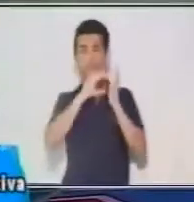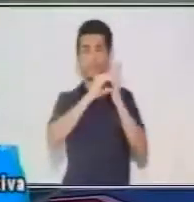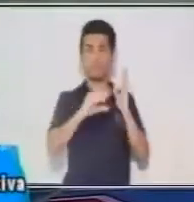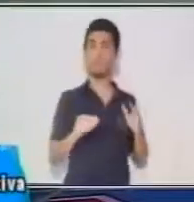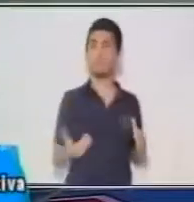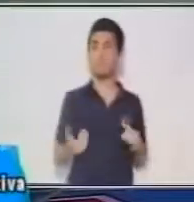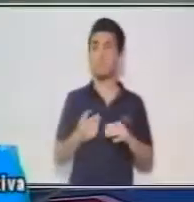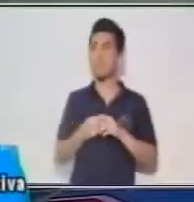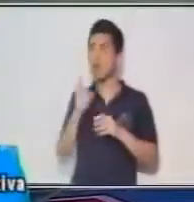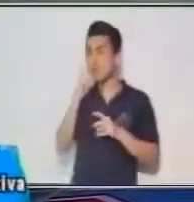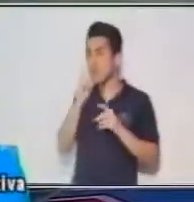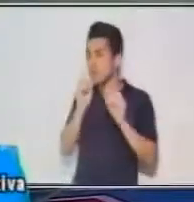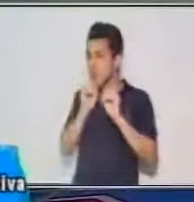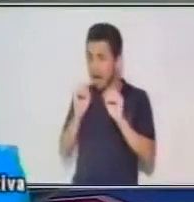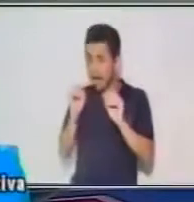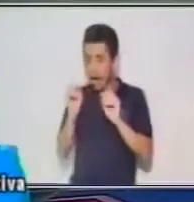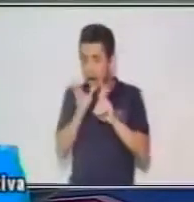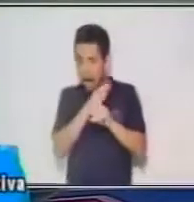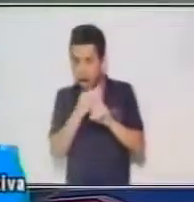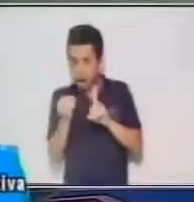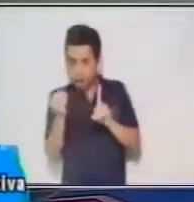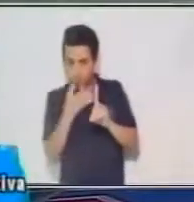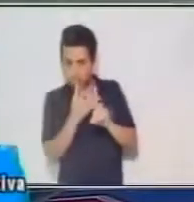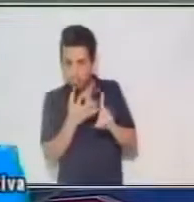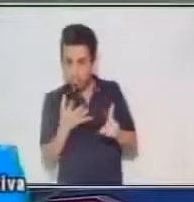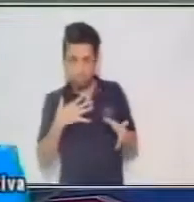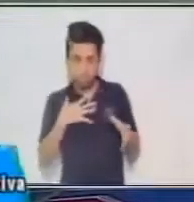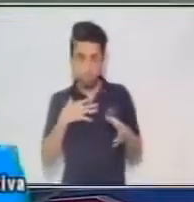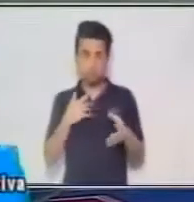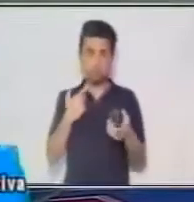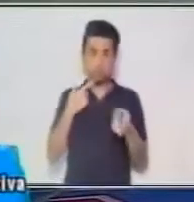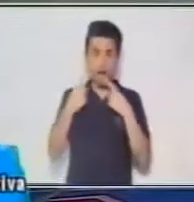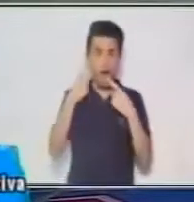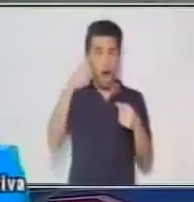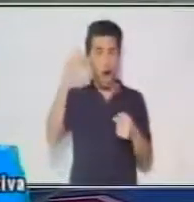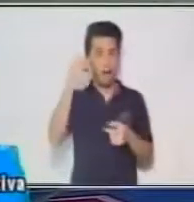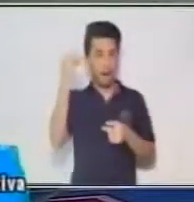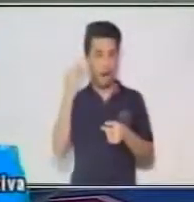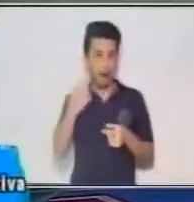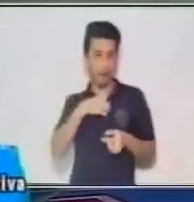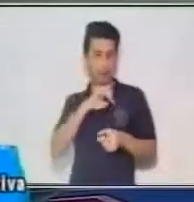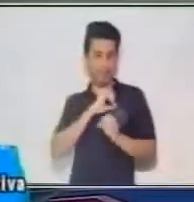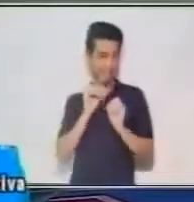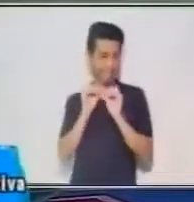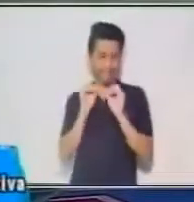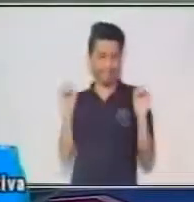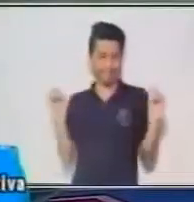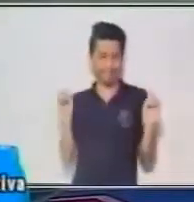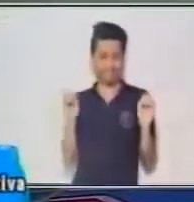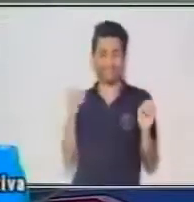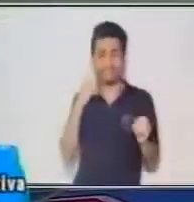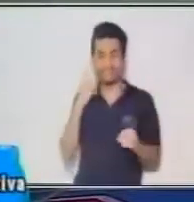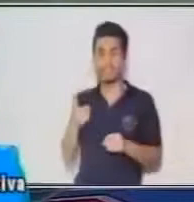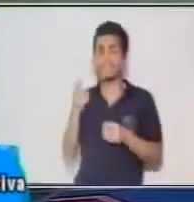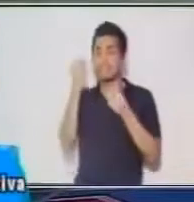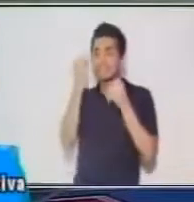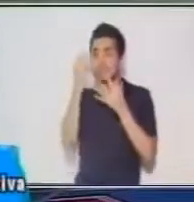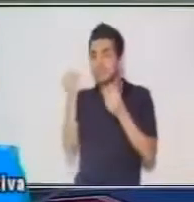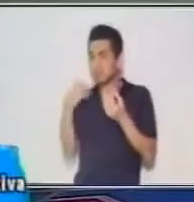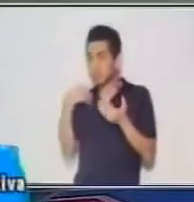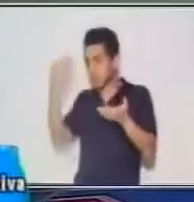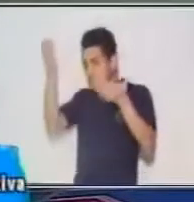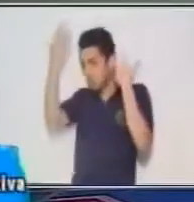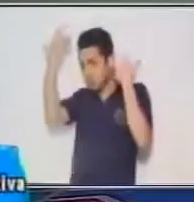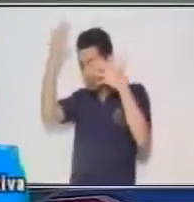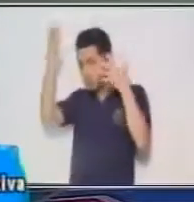tiene ningún comentario personal, pero además es información que yo no sabía